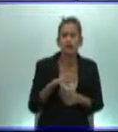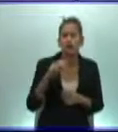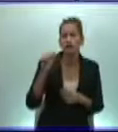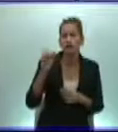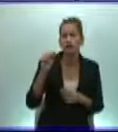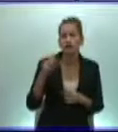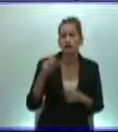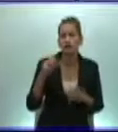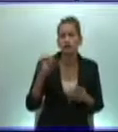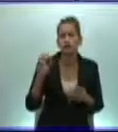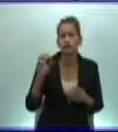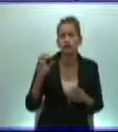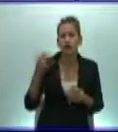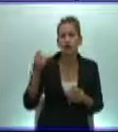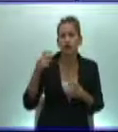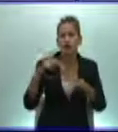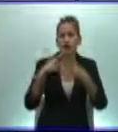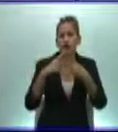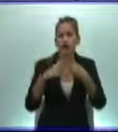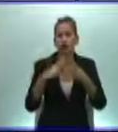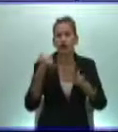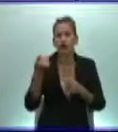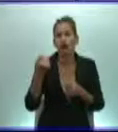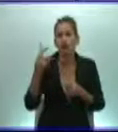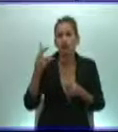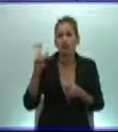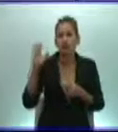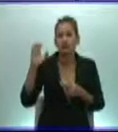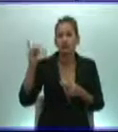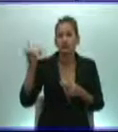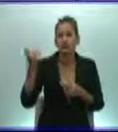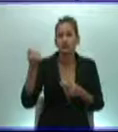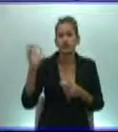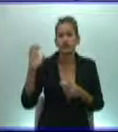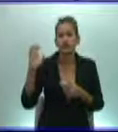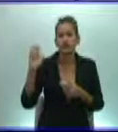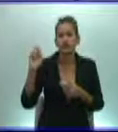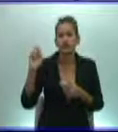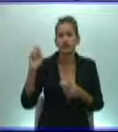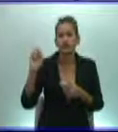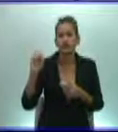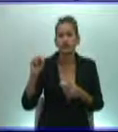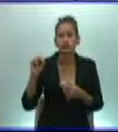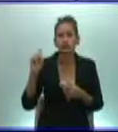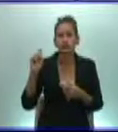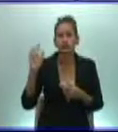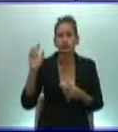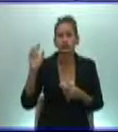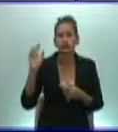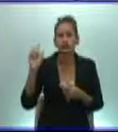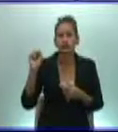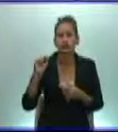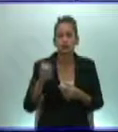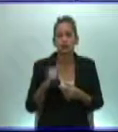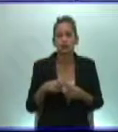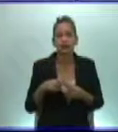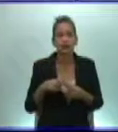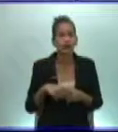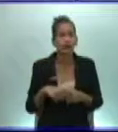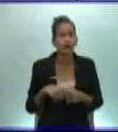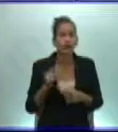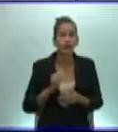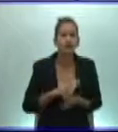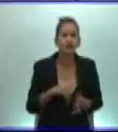ángulos adyacentes, puedo decir que conozco el lado AB, pero no se corresponde el